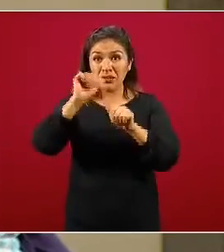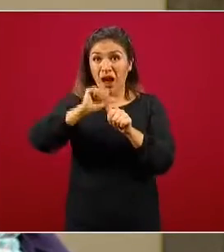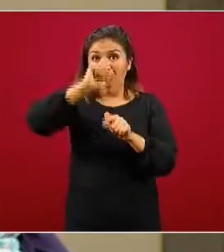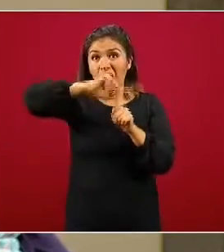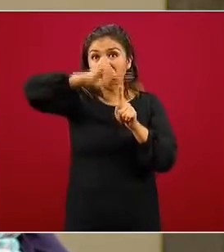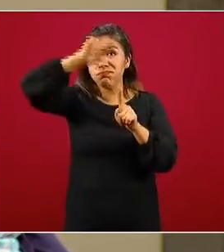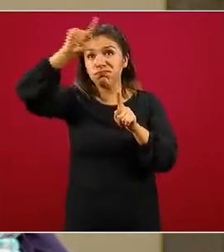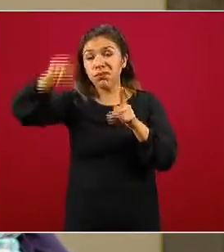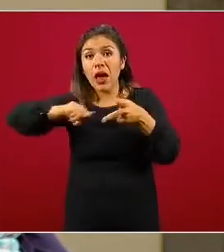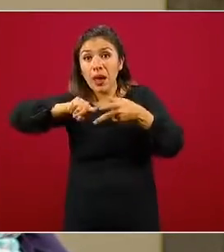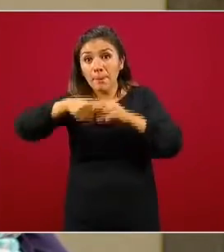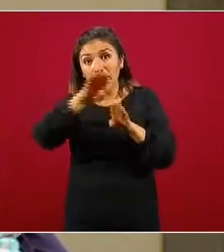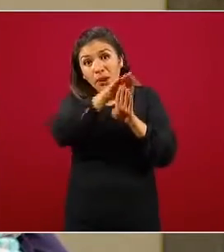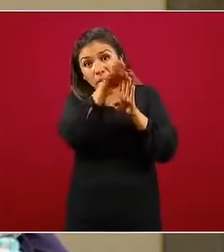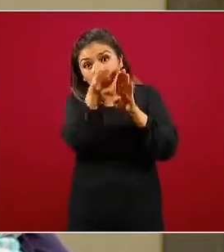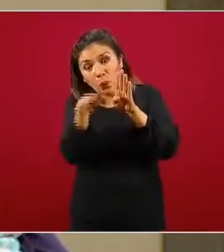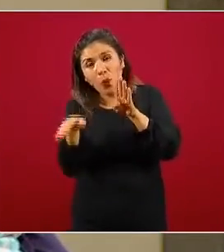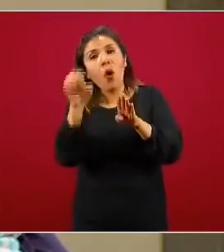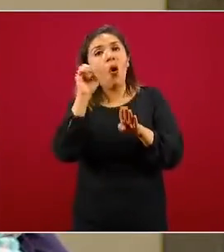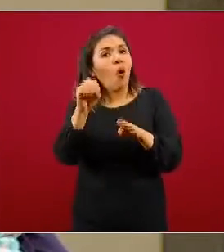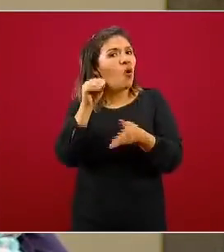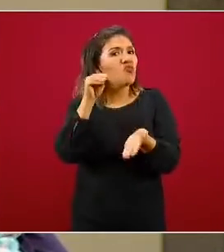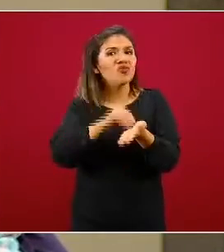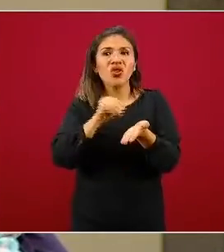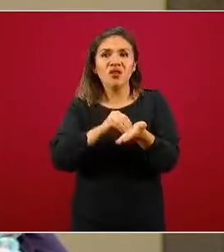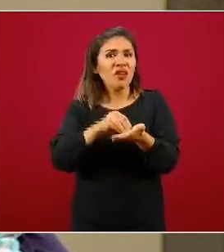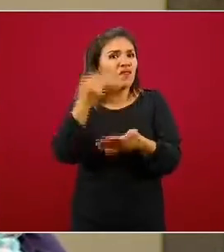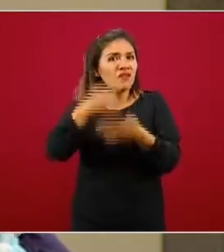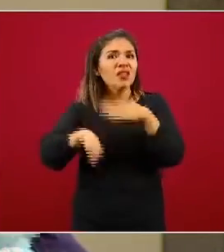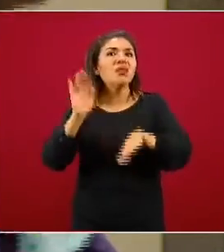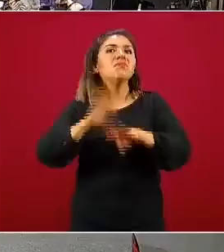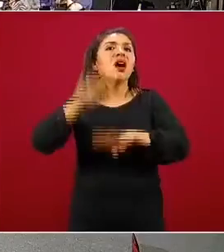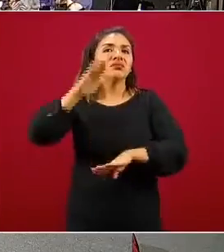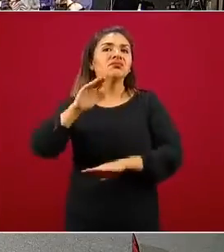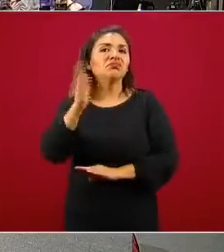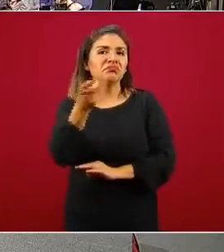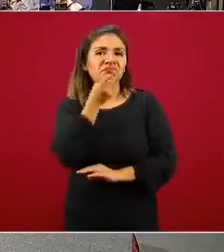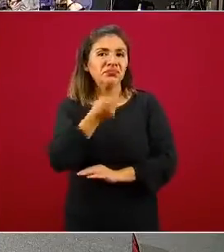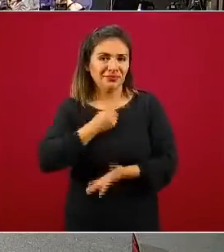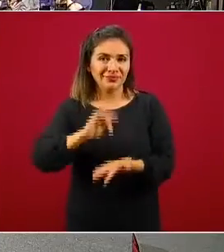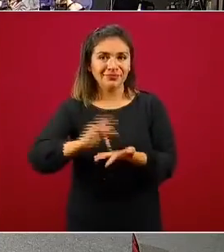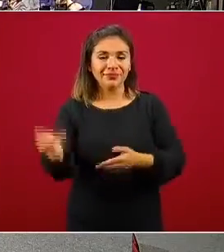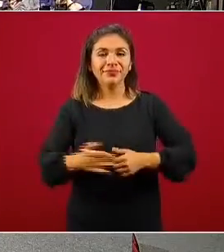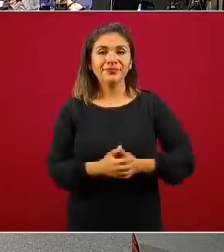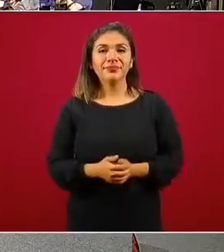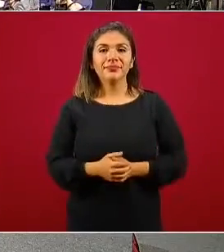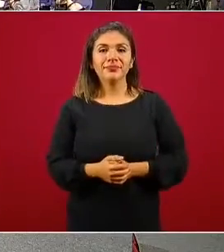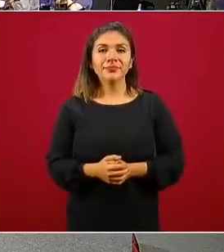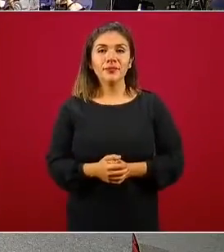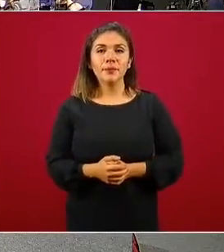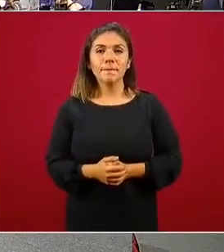que empieza a inclinarse, o todavía no hemos llegado a esa meseta? Gracias. Muchas gracias, Blanca, por sus